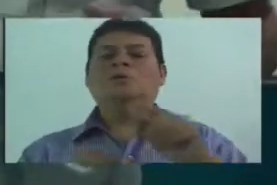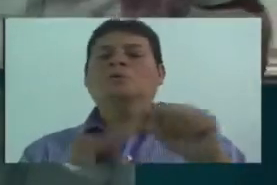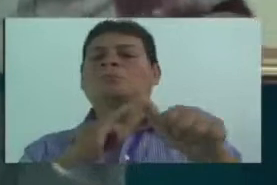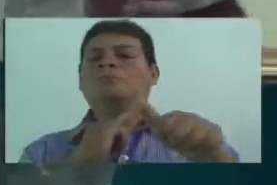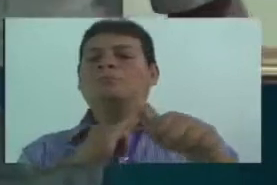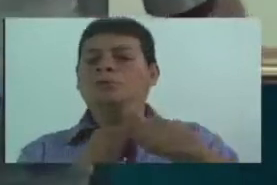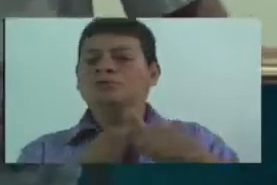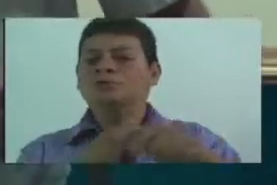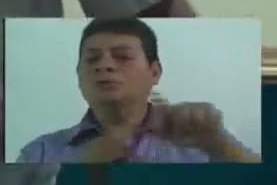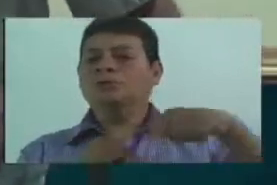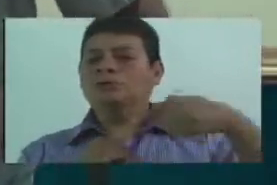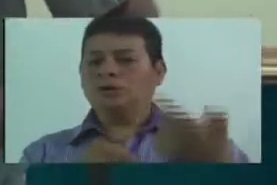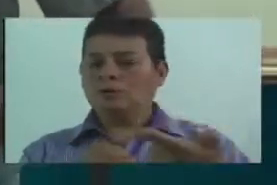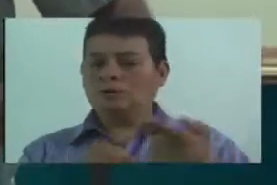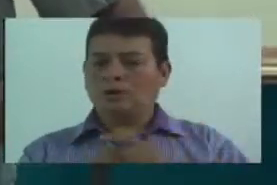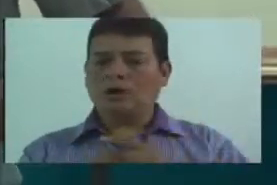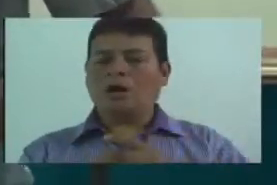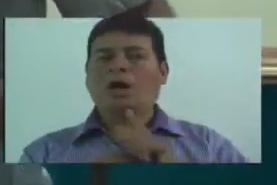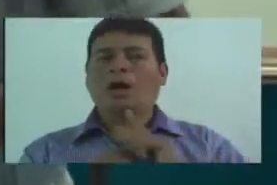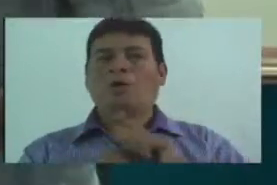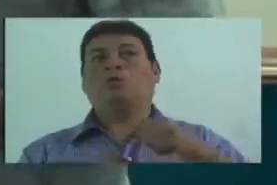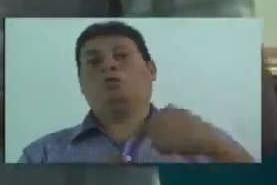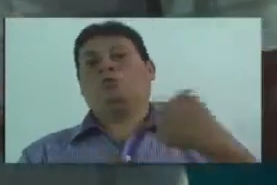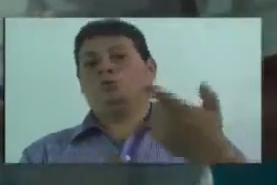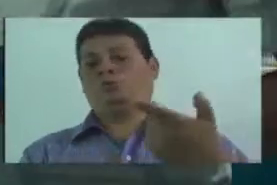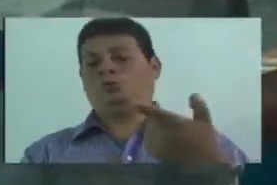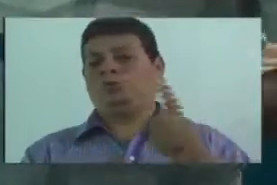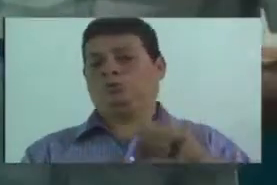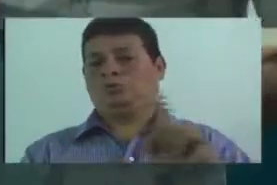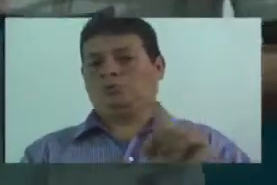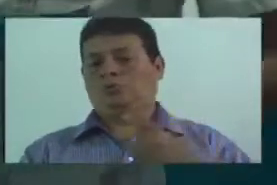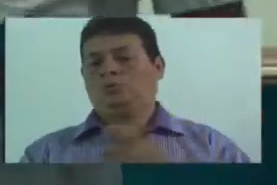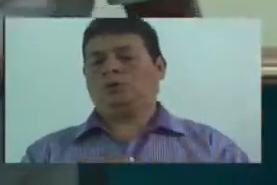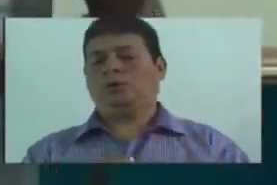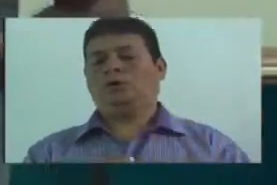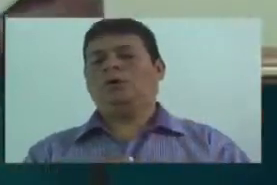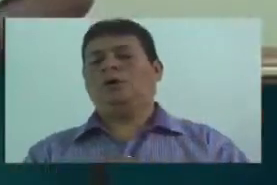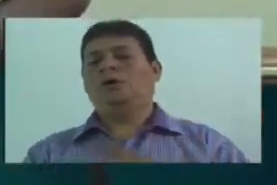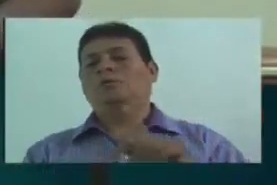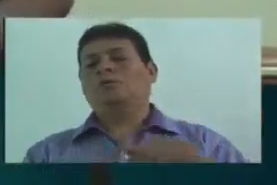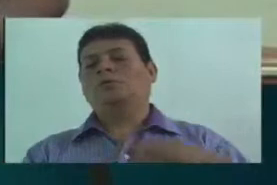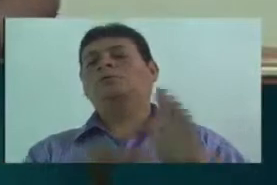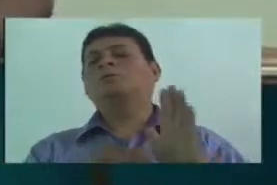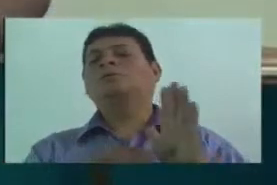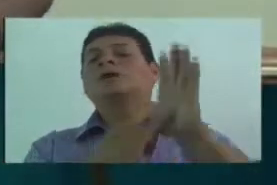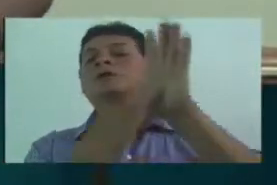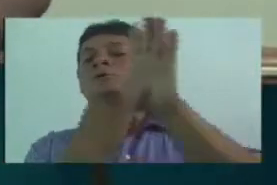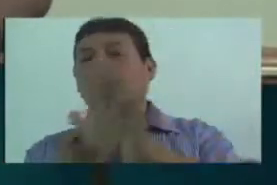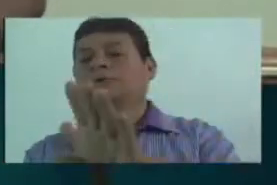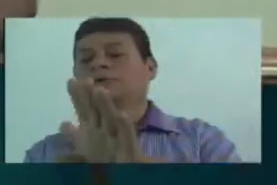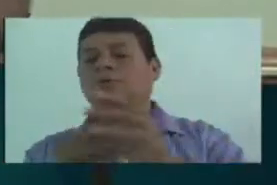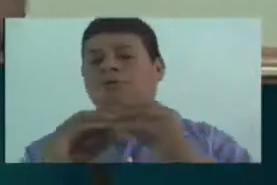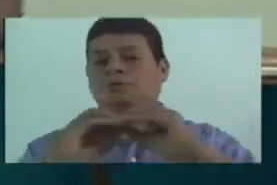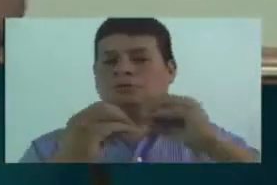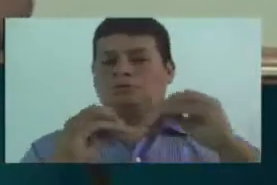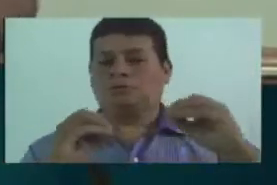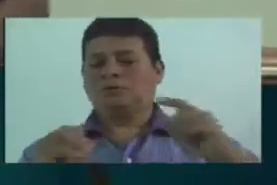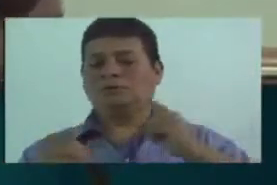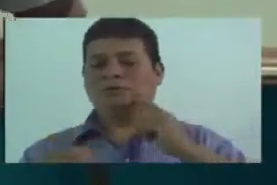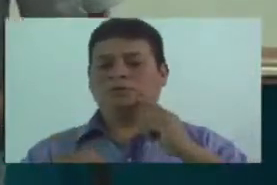¿Cuál es la intención de este tipo de enunciado? Comunicar algo. En el caso de los afirmativos, cuando afirma algo, cuando